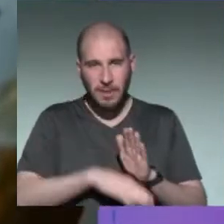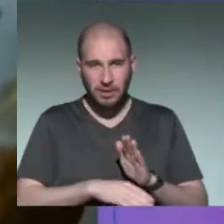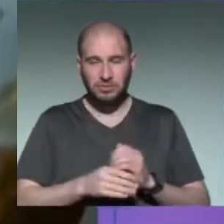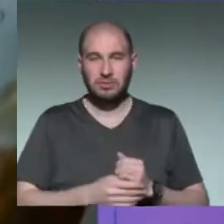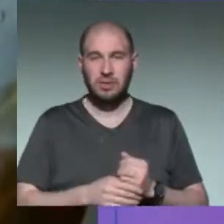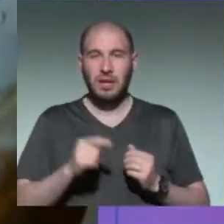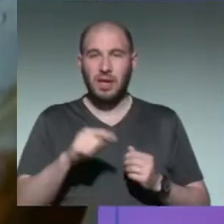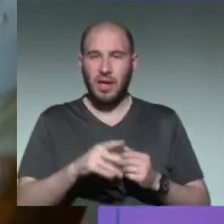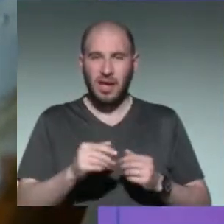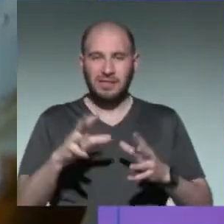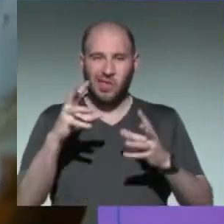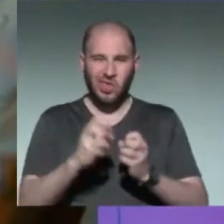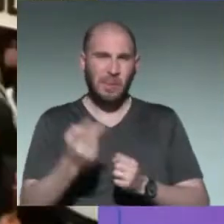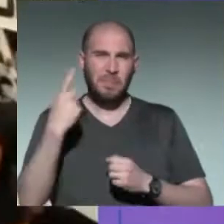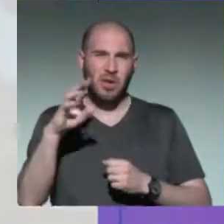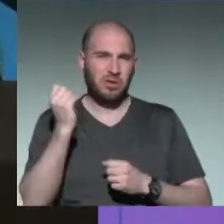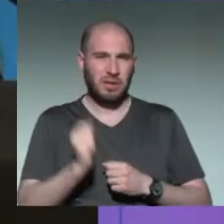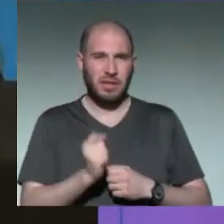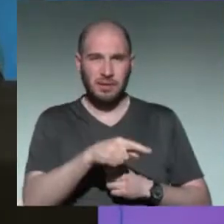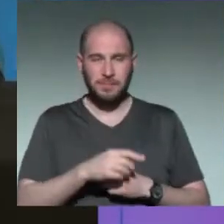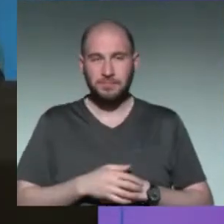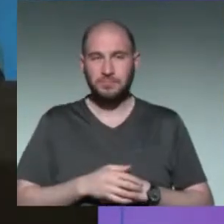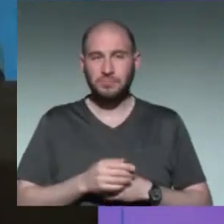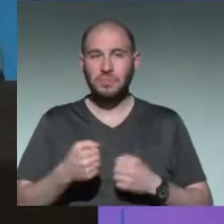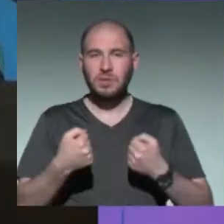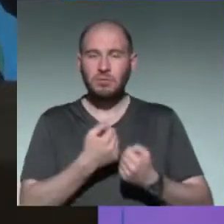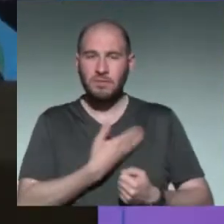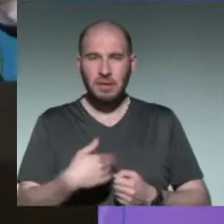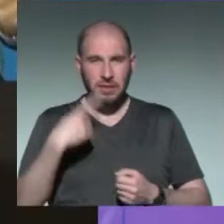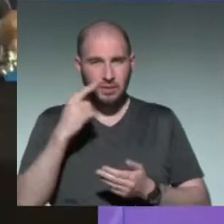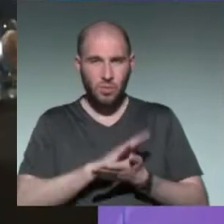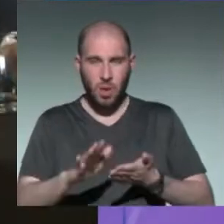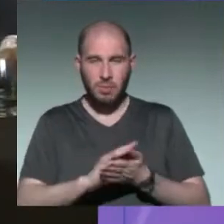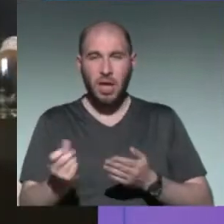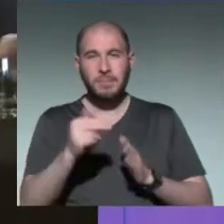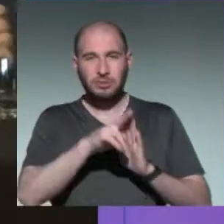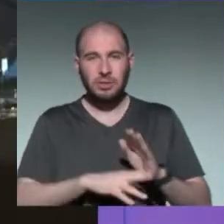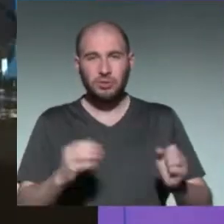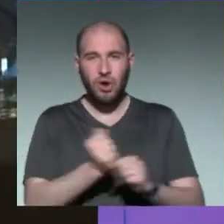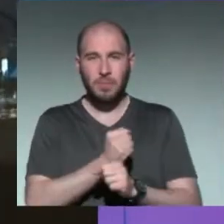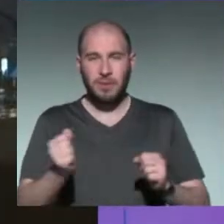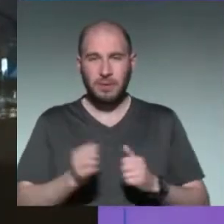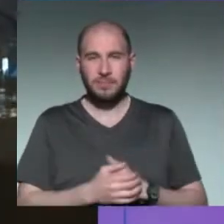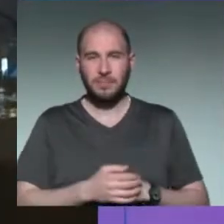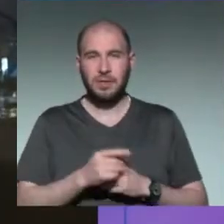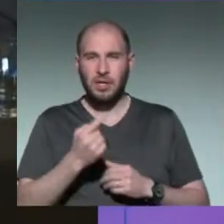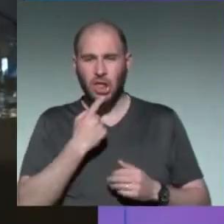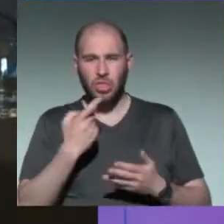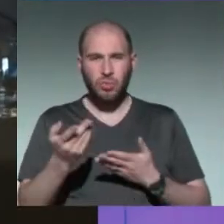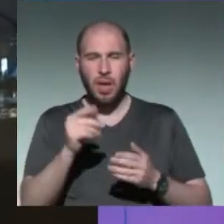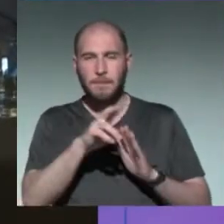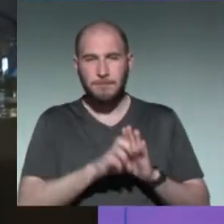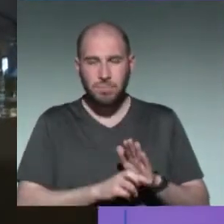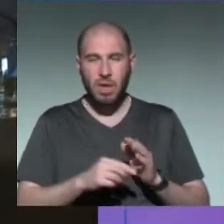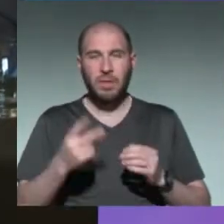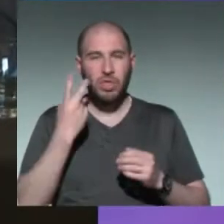que ha acentuado la recesión de su economía. Un acuerdo nuevo con el fondo, el presupuesto aprobado, dar certidumbre sobre nuestro programa